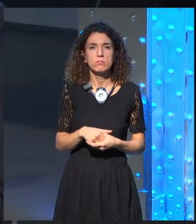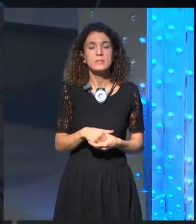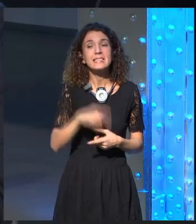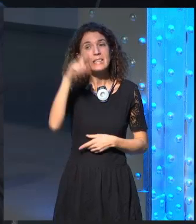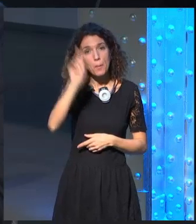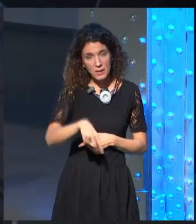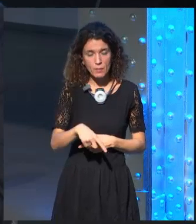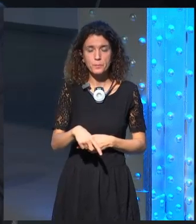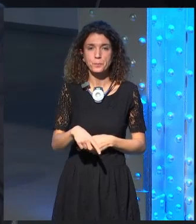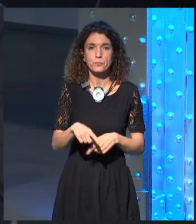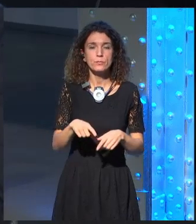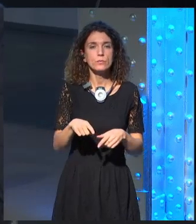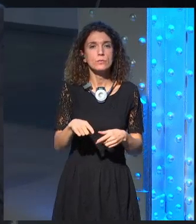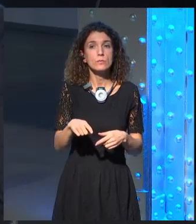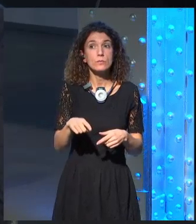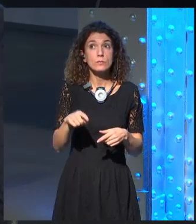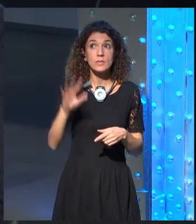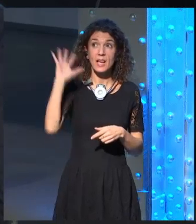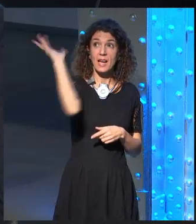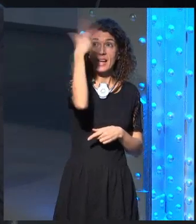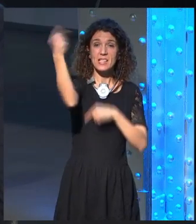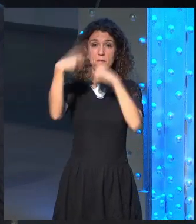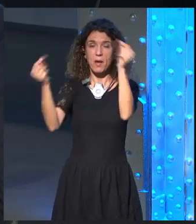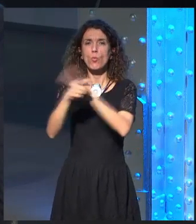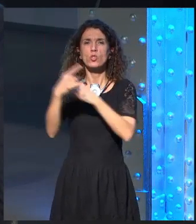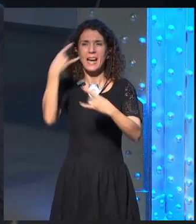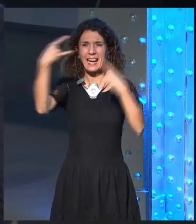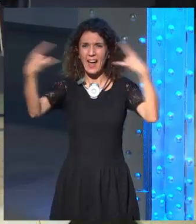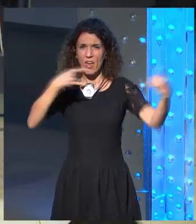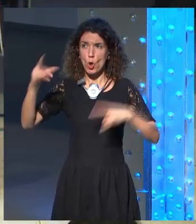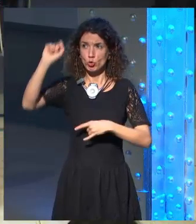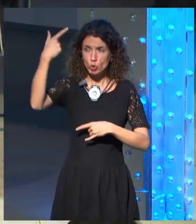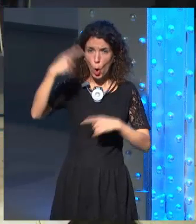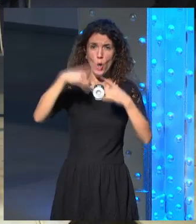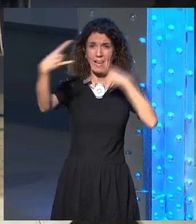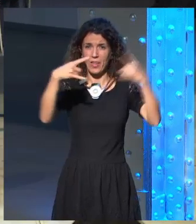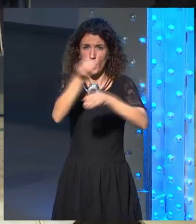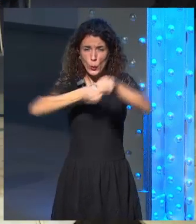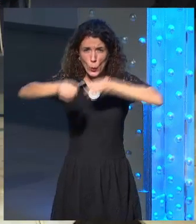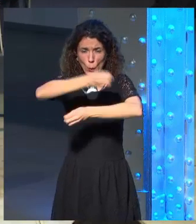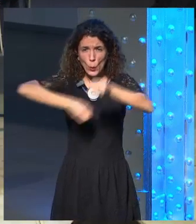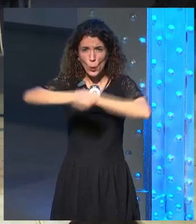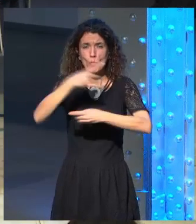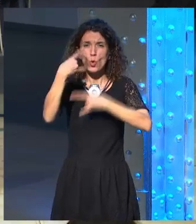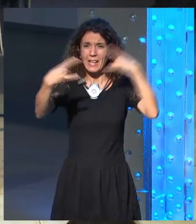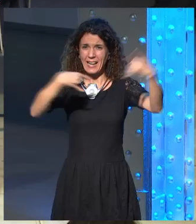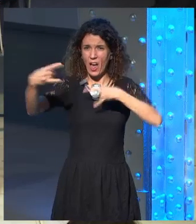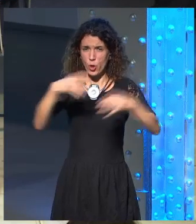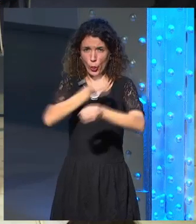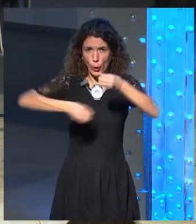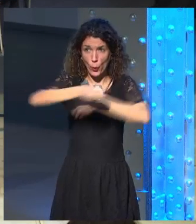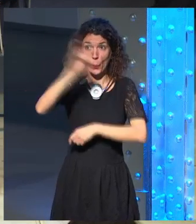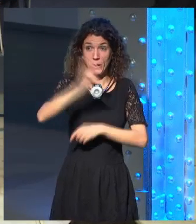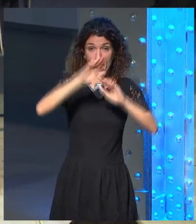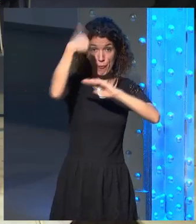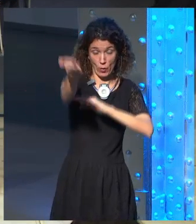Bueno, también en el espacio estamos sometidos a mucha radiación solar, radiación cósmica. Mucha radiación procede